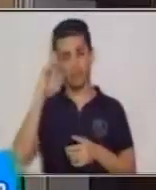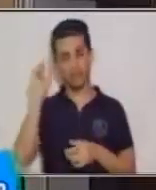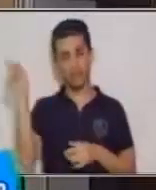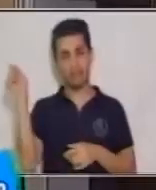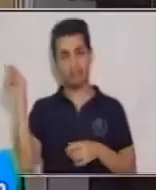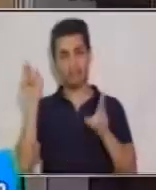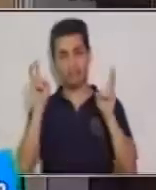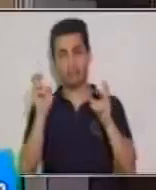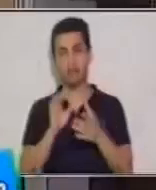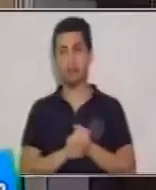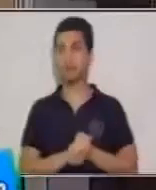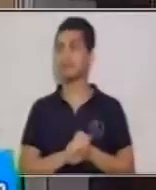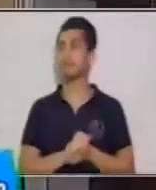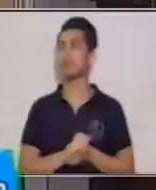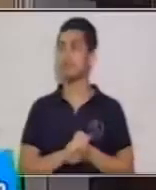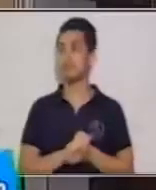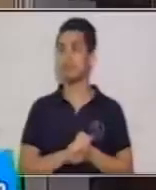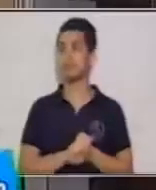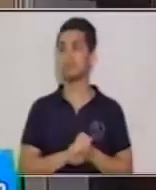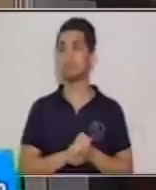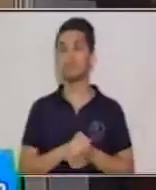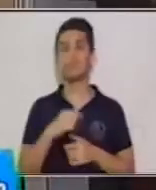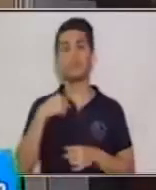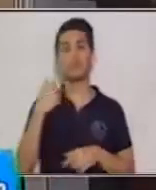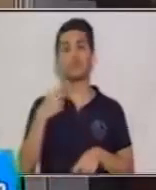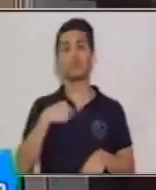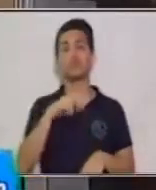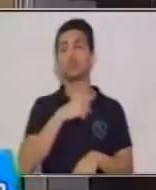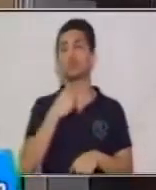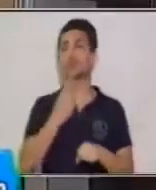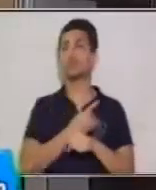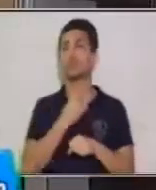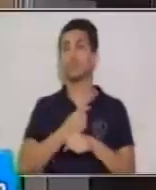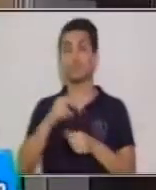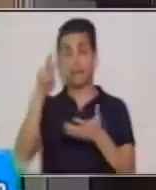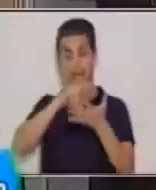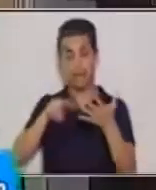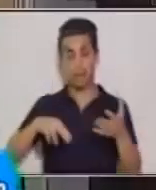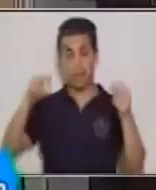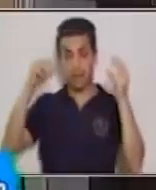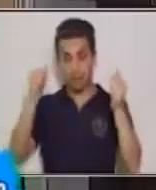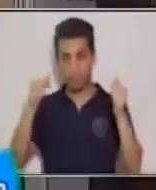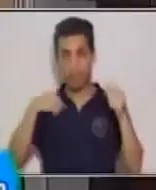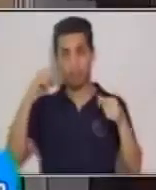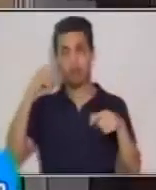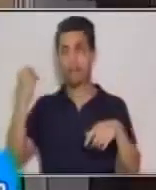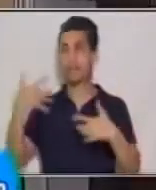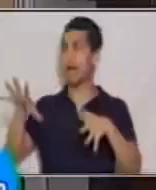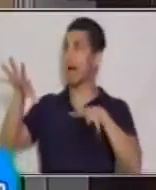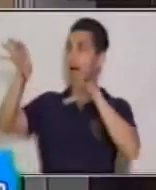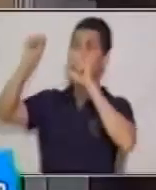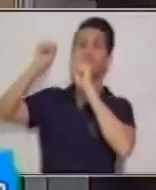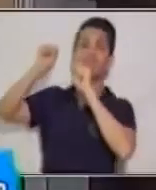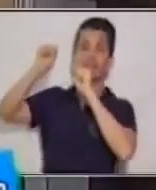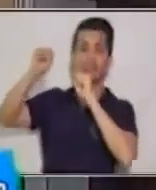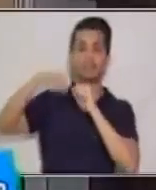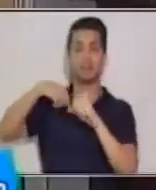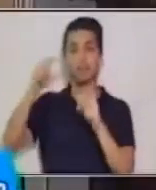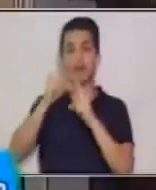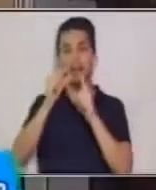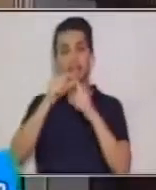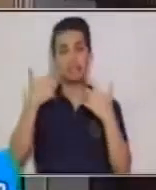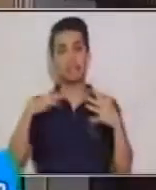tema? Así es. Utilizamos la lectura rápida porque ya teníamos estas palabras